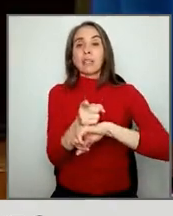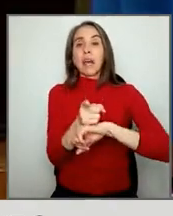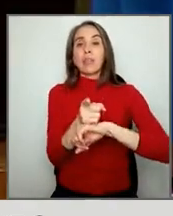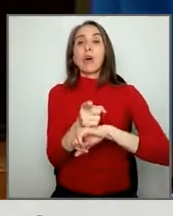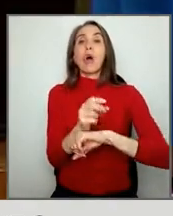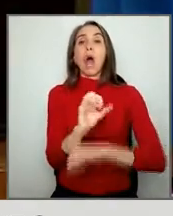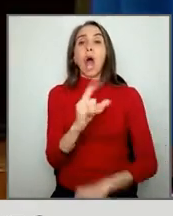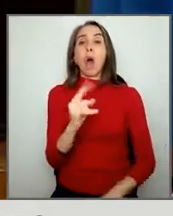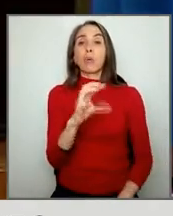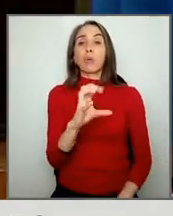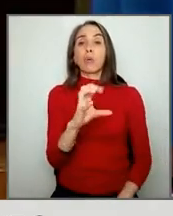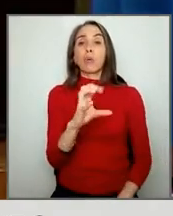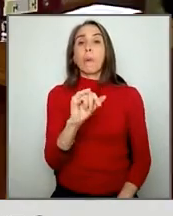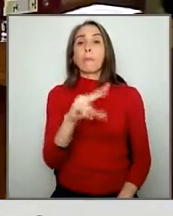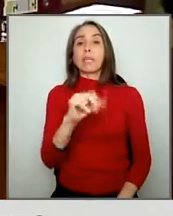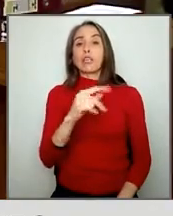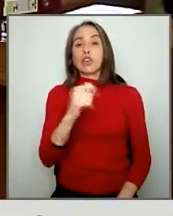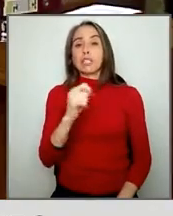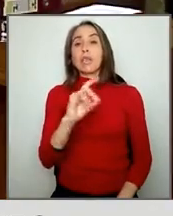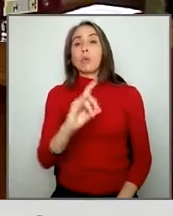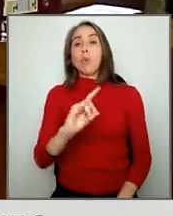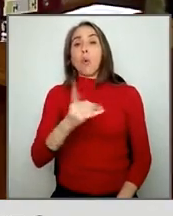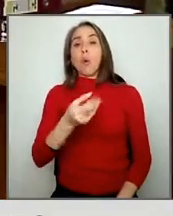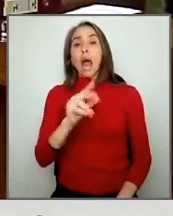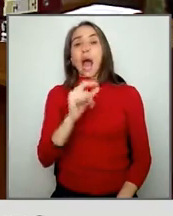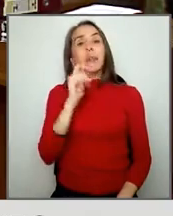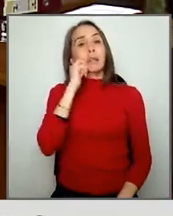un estadista Eso es todo presidente